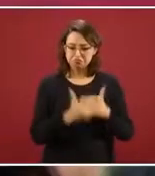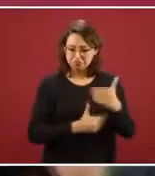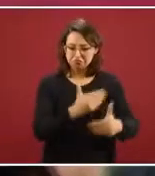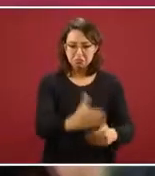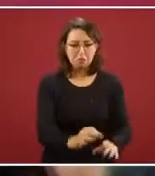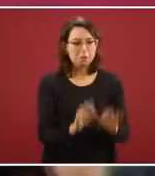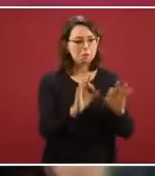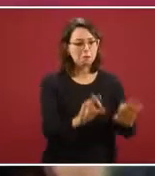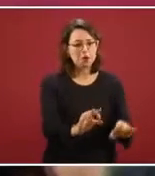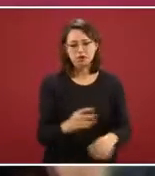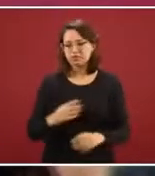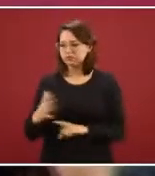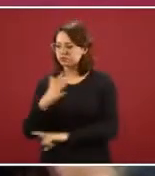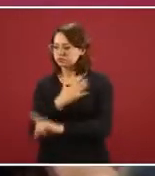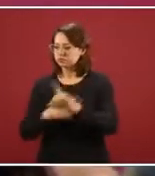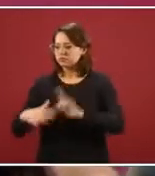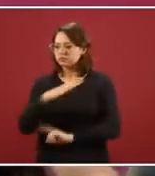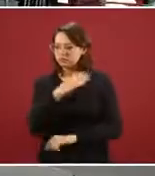del bienestar